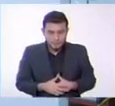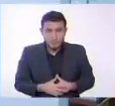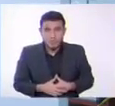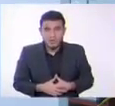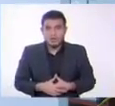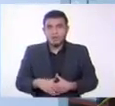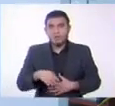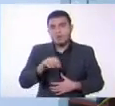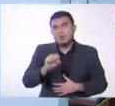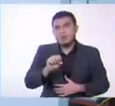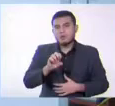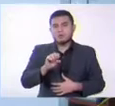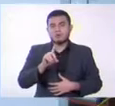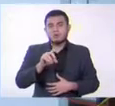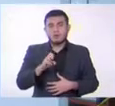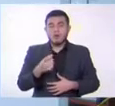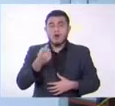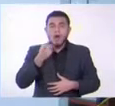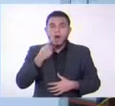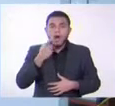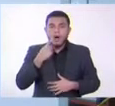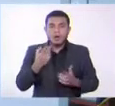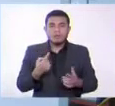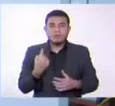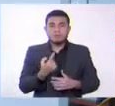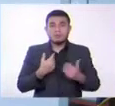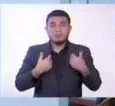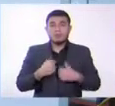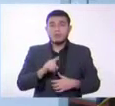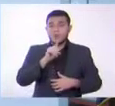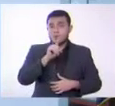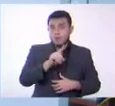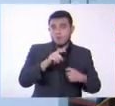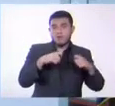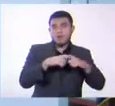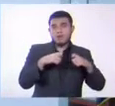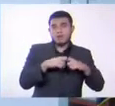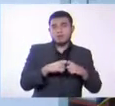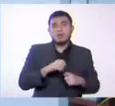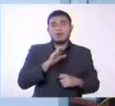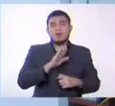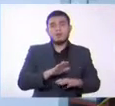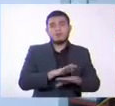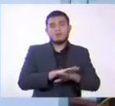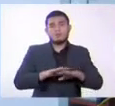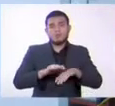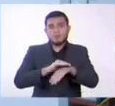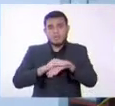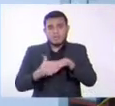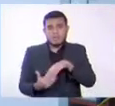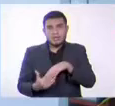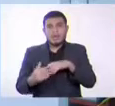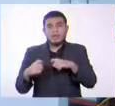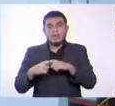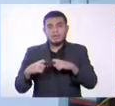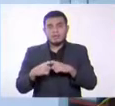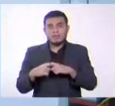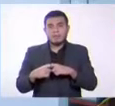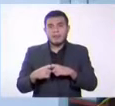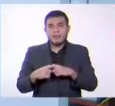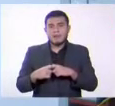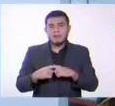sodio, como es un metal y solo posee un electrón en su última capa de energía, lo